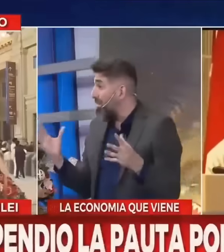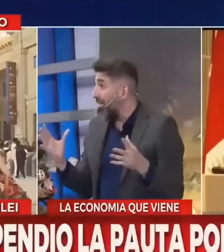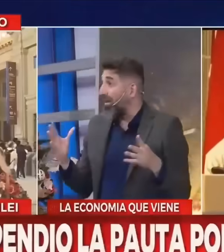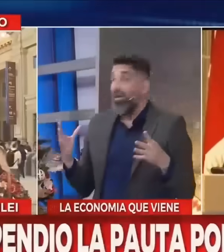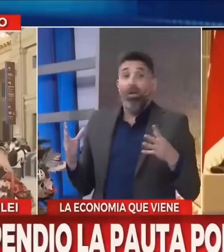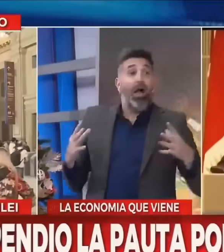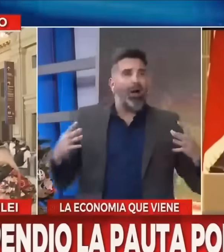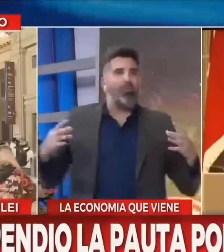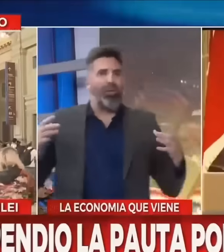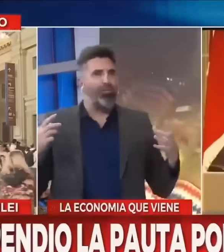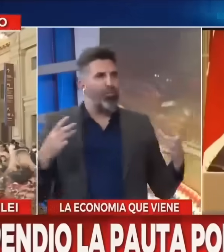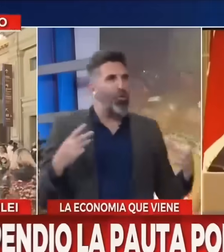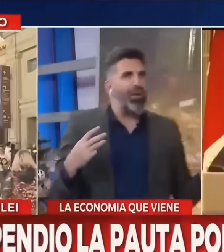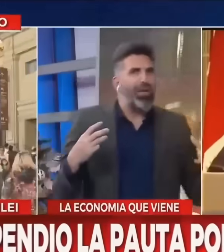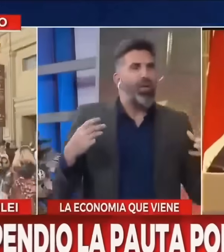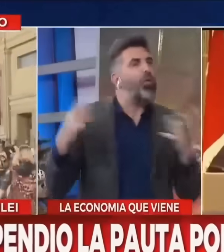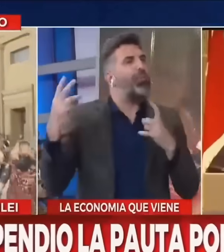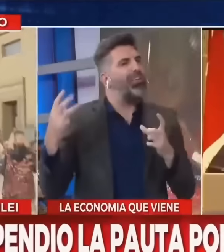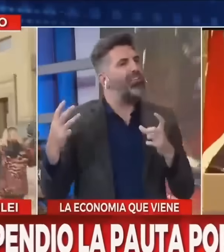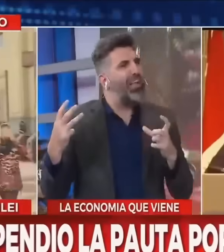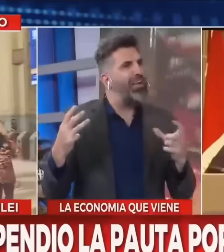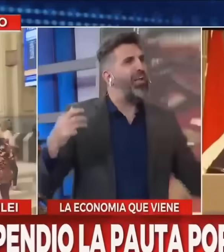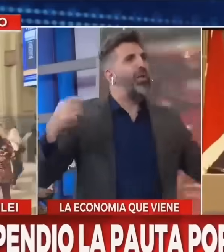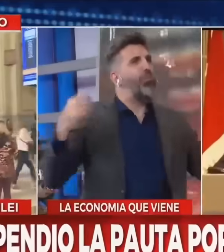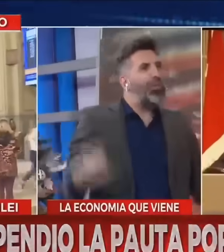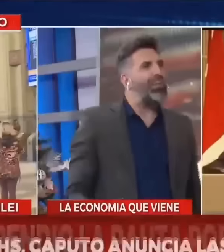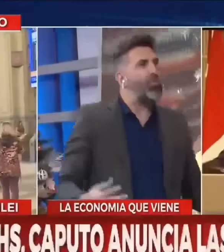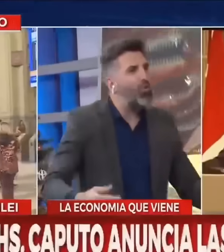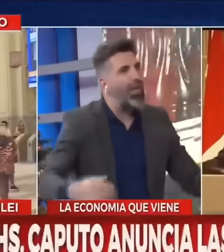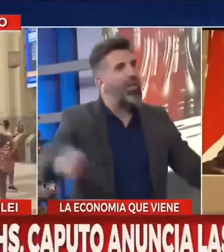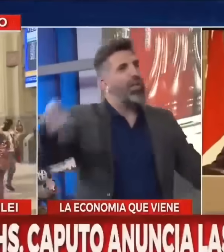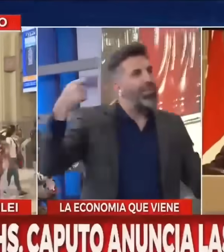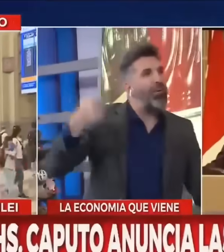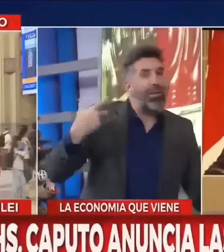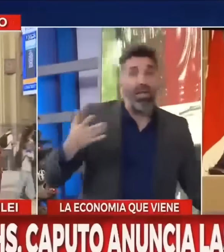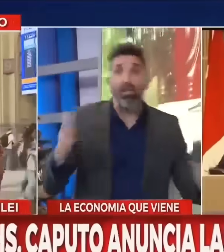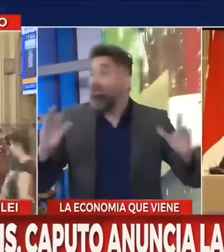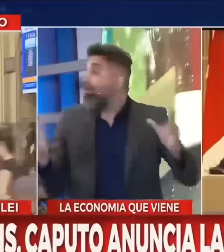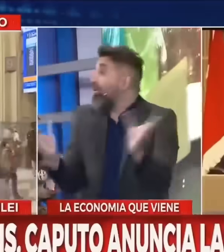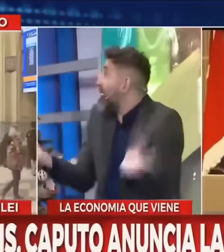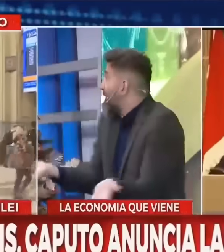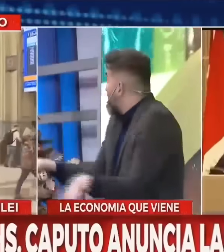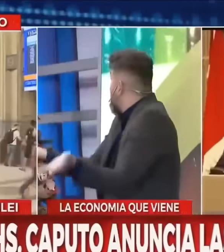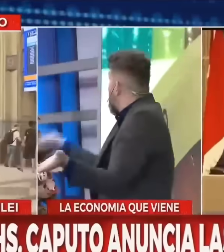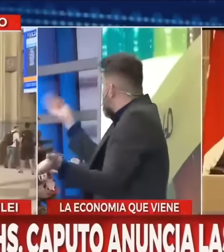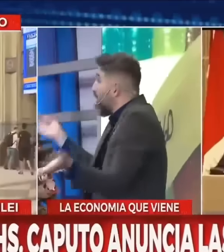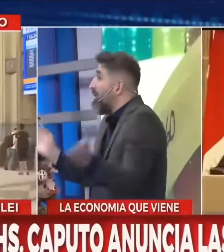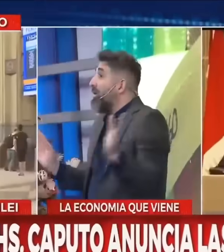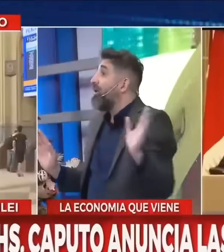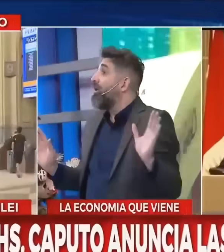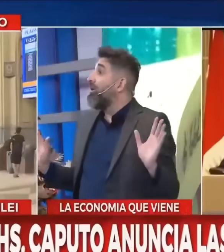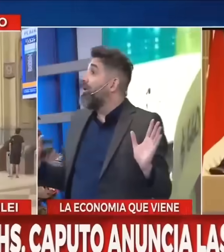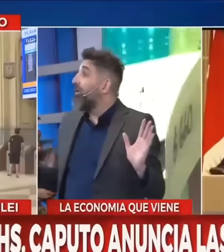macri nos pide hagamos un sacrificio enorme no prendas el aire ponete las ojotas y abanic y v decí bueno no hay problema